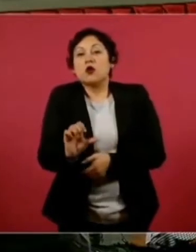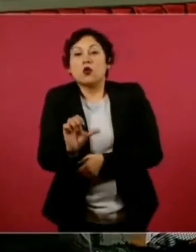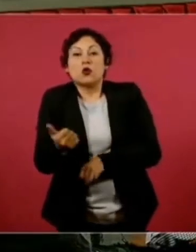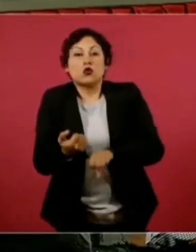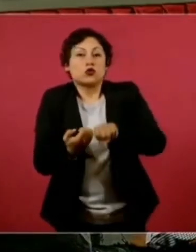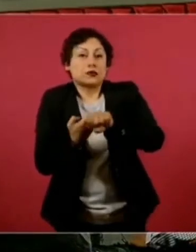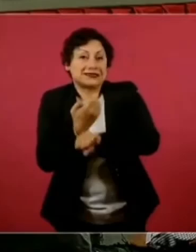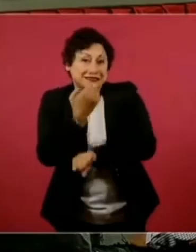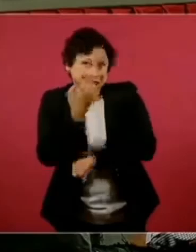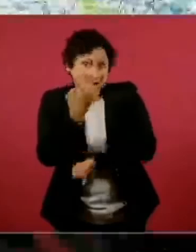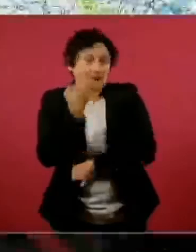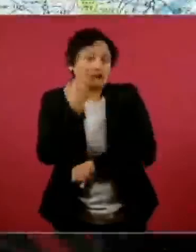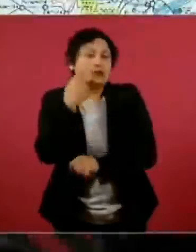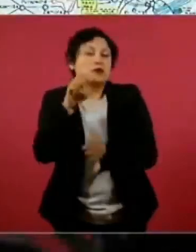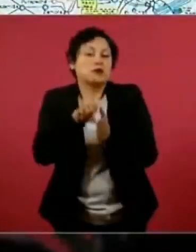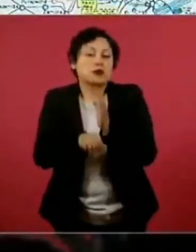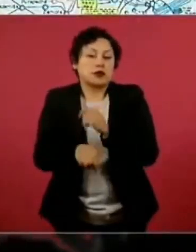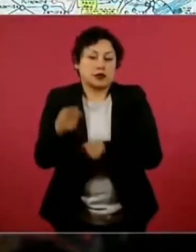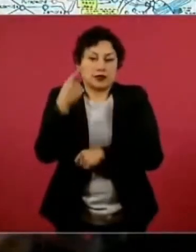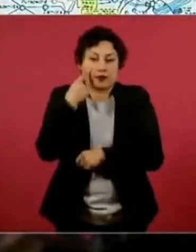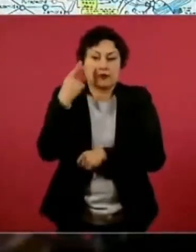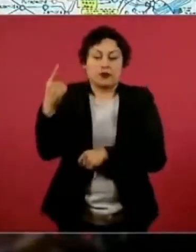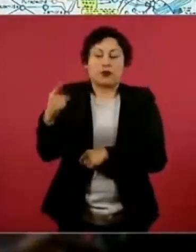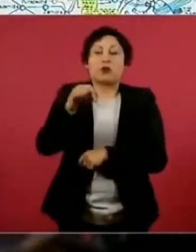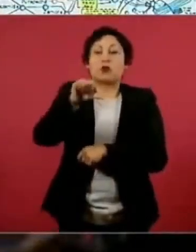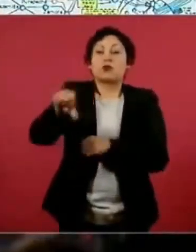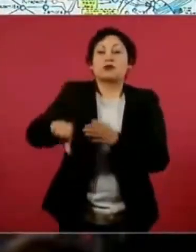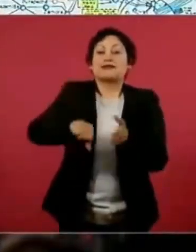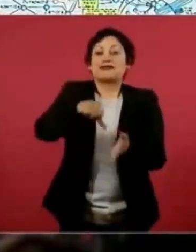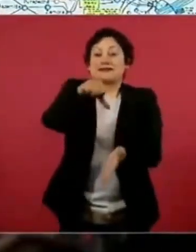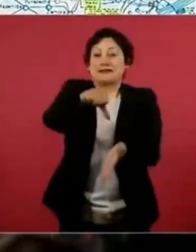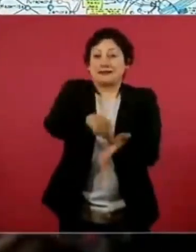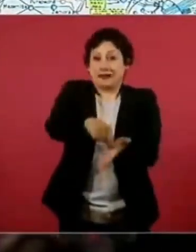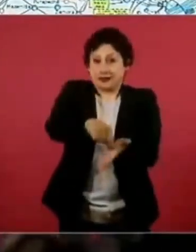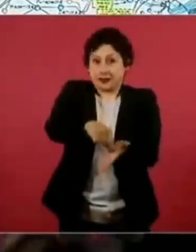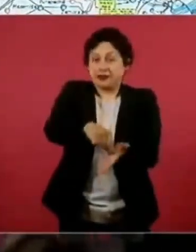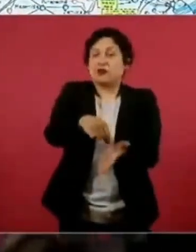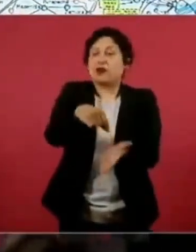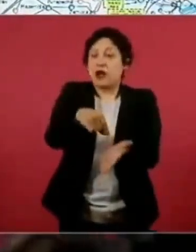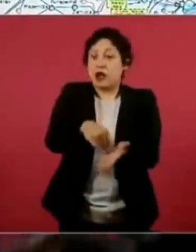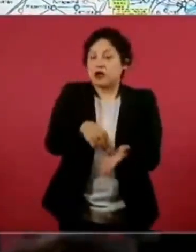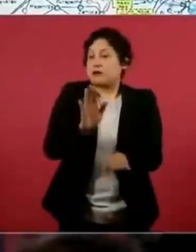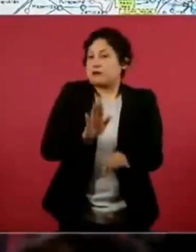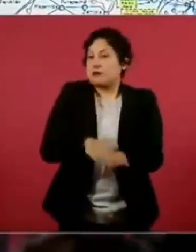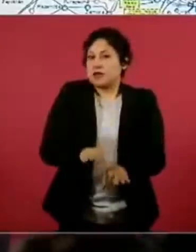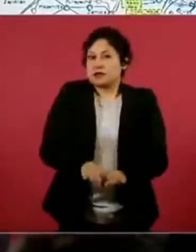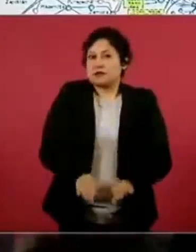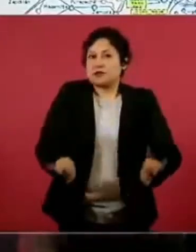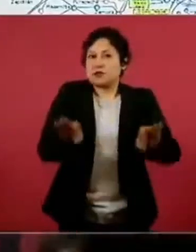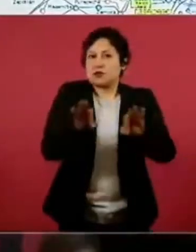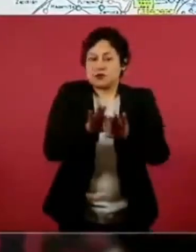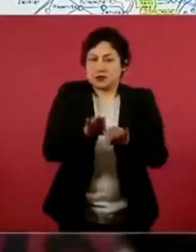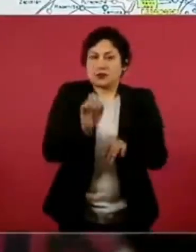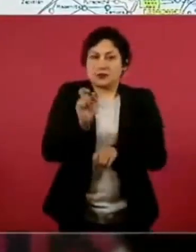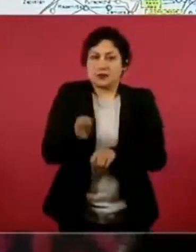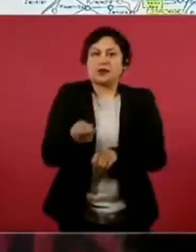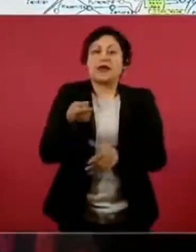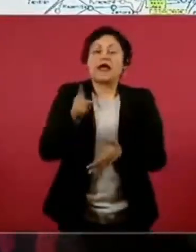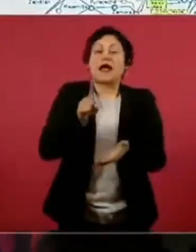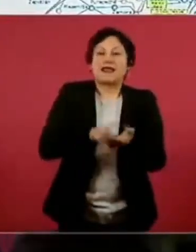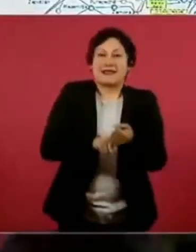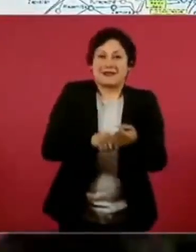Tenemos uno aquí en el centro, que es uno de los más importantes que manejamos, dentro de la red de